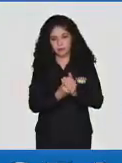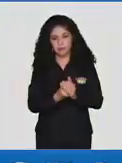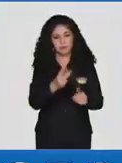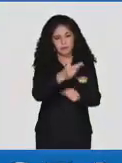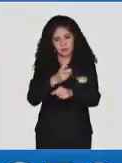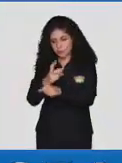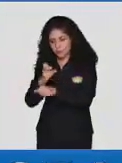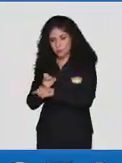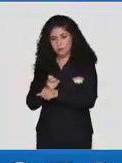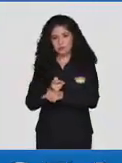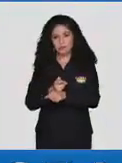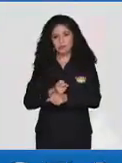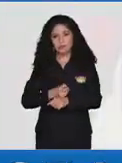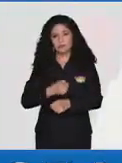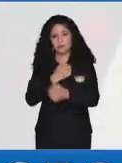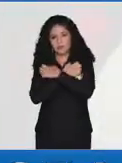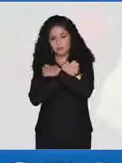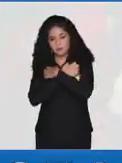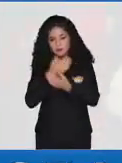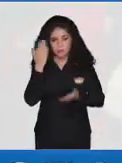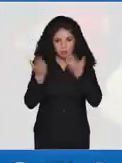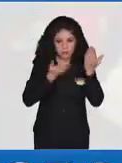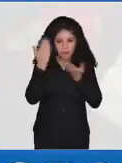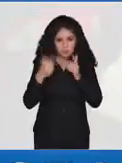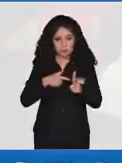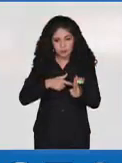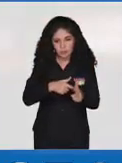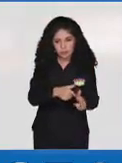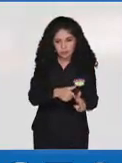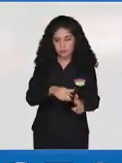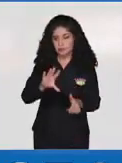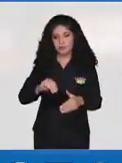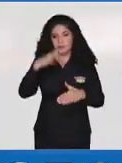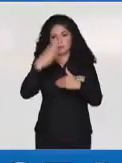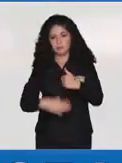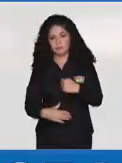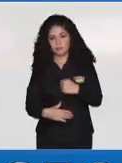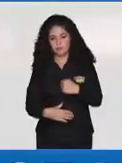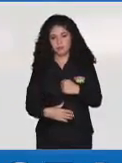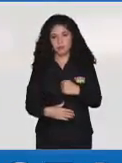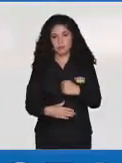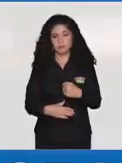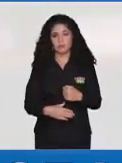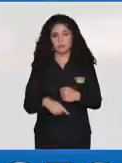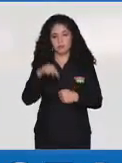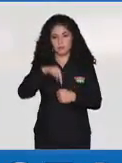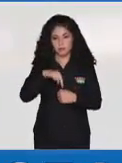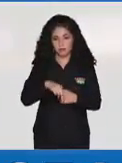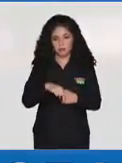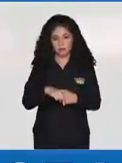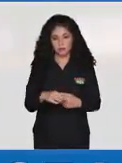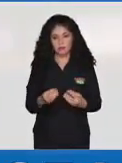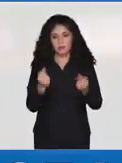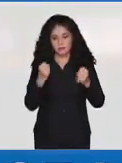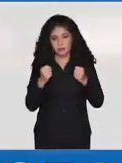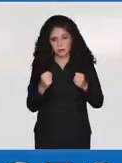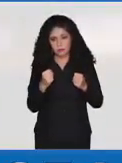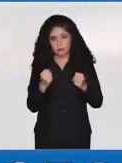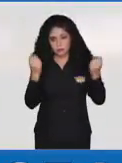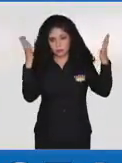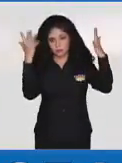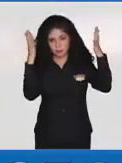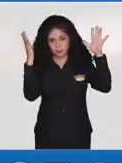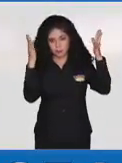de educarse. Sigan adelante, no se detengan. Demos pues un fuerte aplauso de